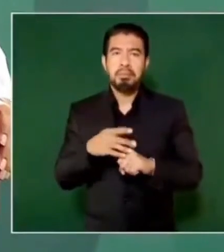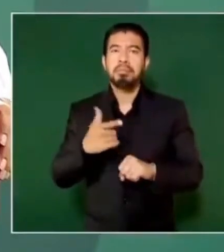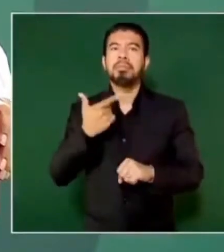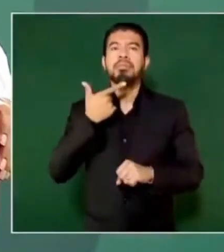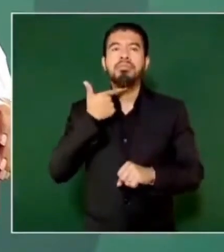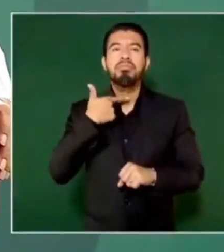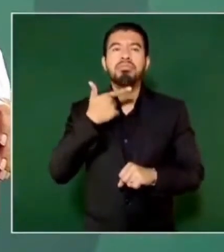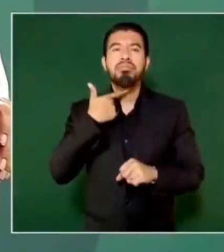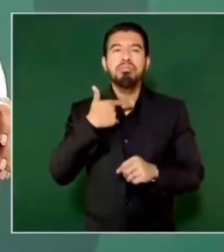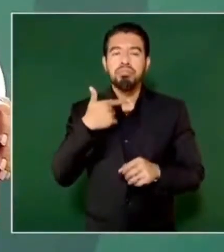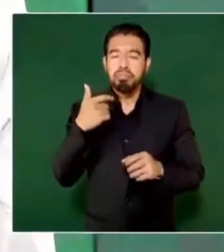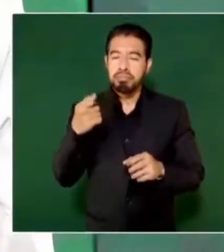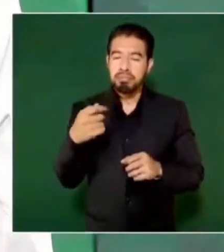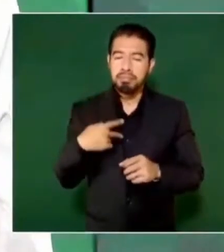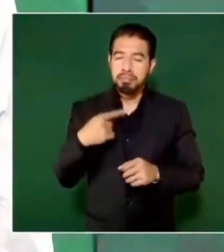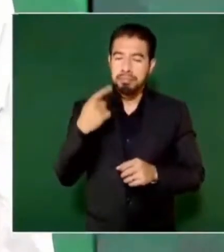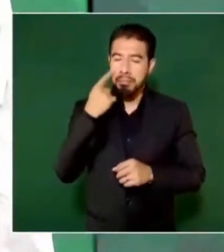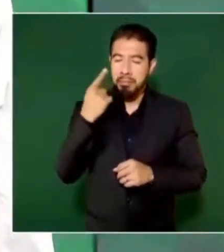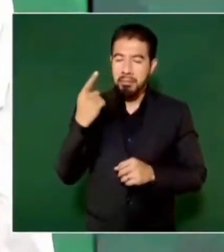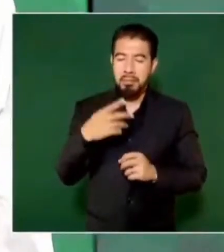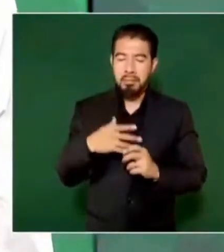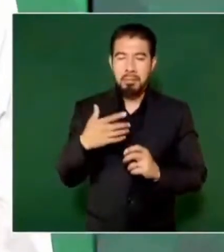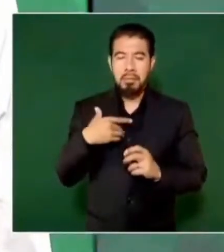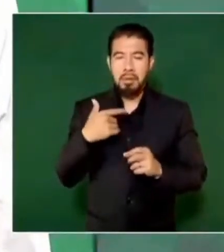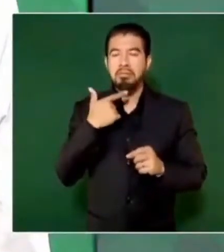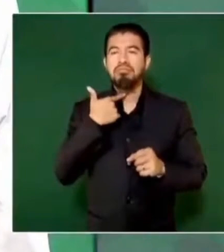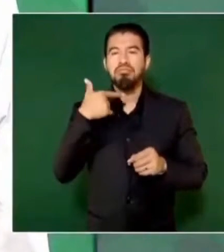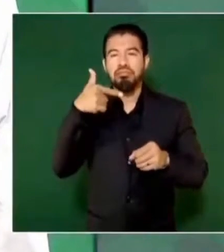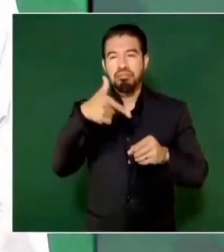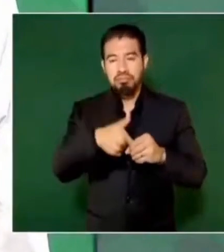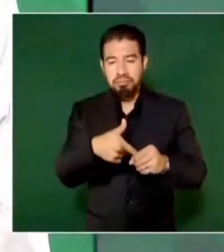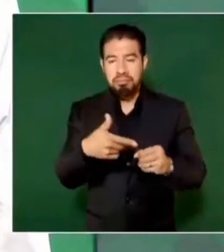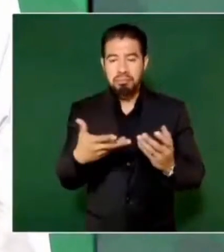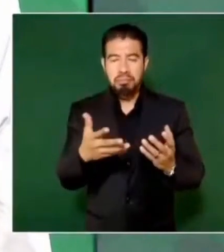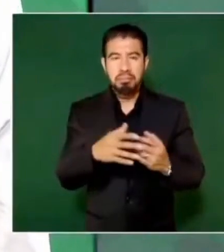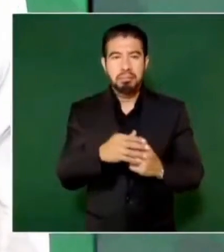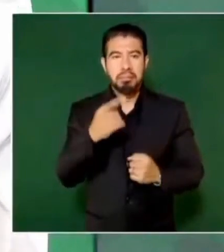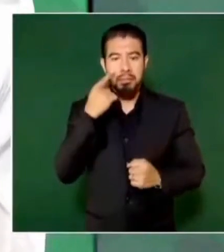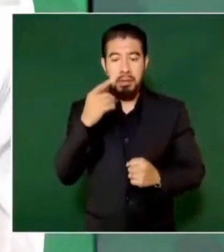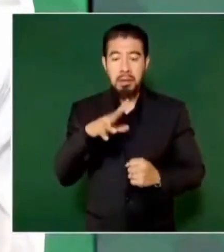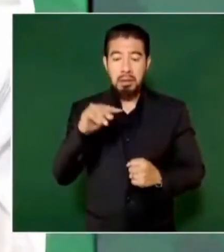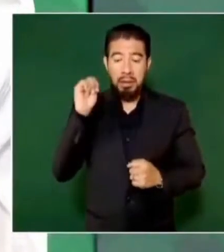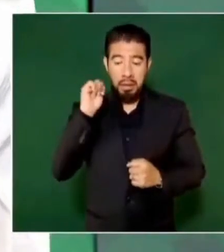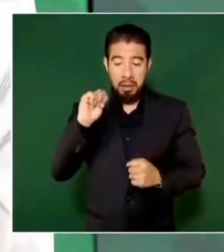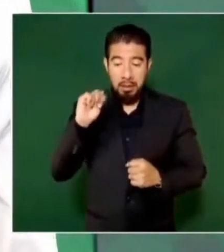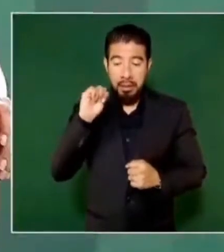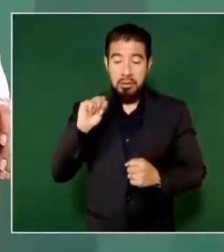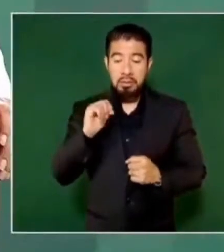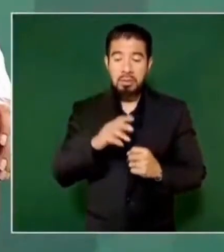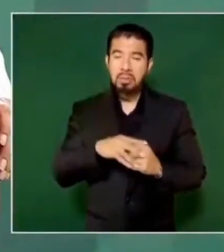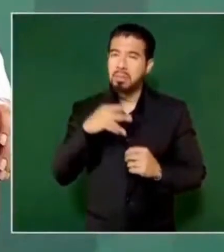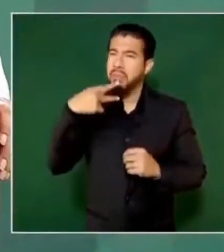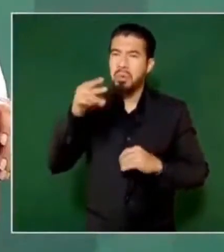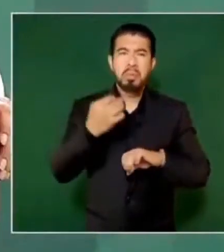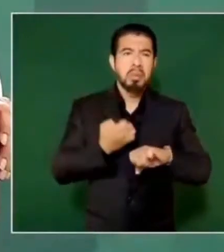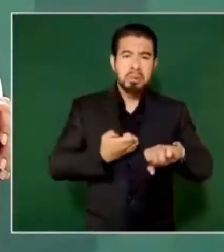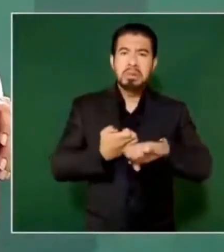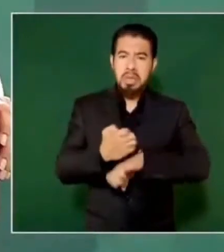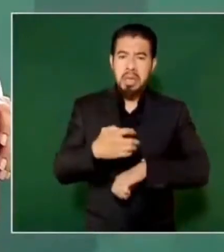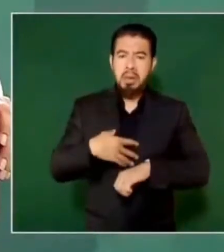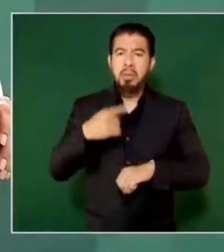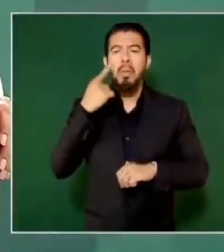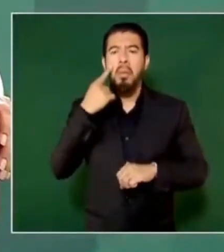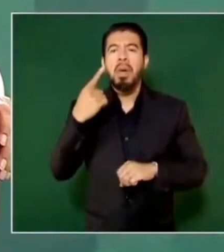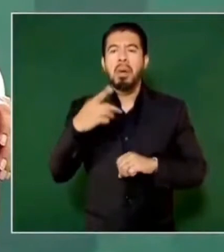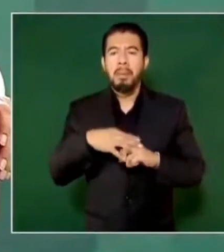gasolinerías o gasolineras de Tabasco o de su estado. ¿Dónde